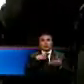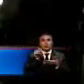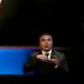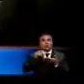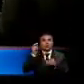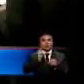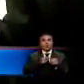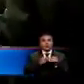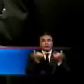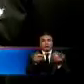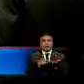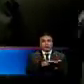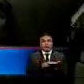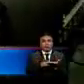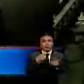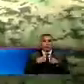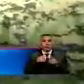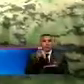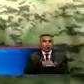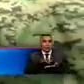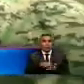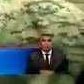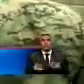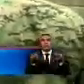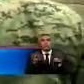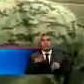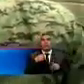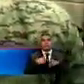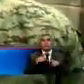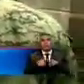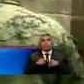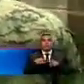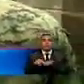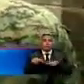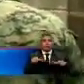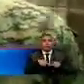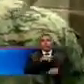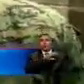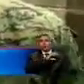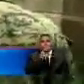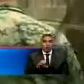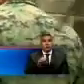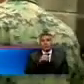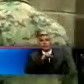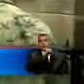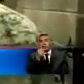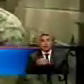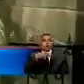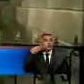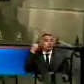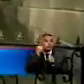que participen aquí en la reunión de las diferentes provincias y también de las diferentes regiones, Costa, Sierra y Oriente, que participen en el diálogo